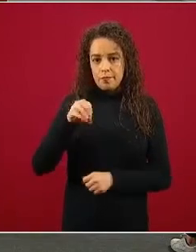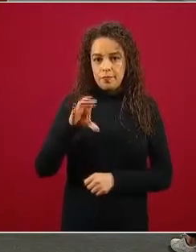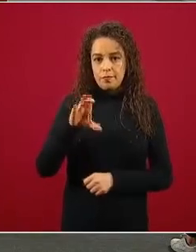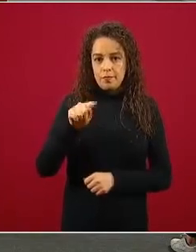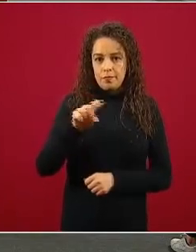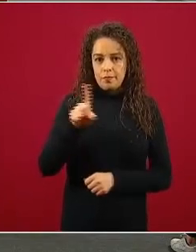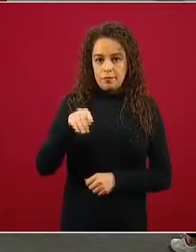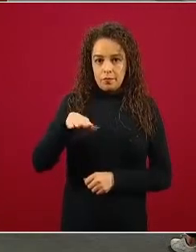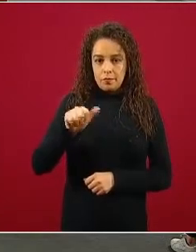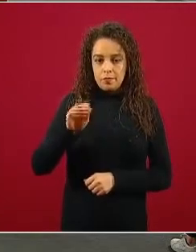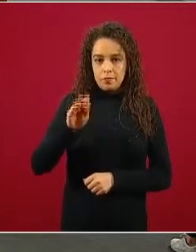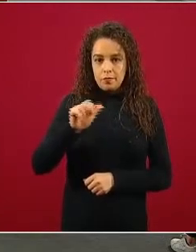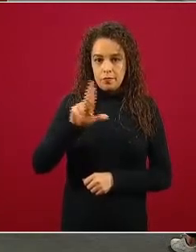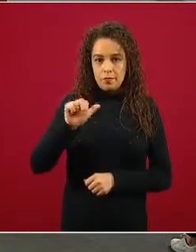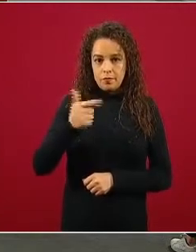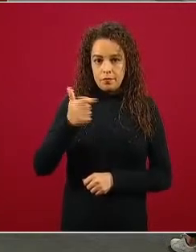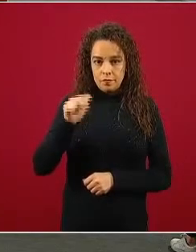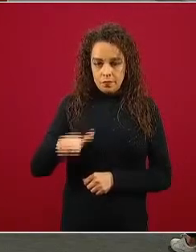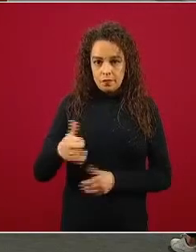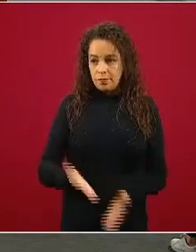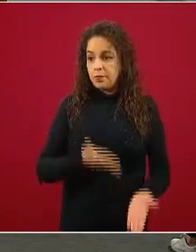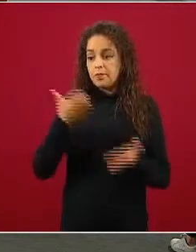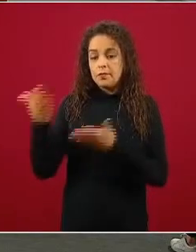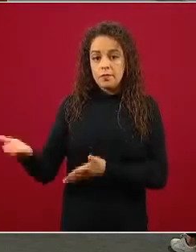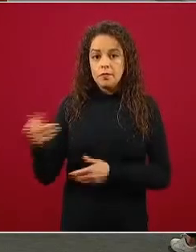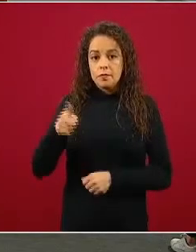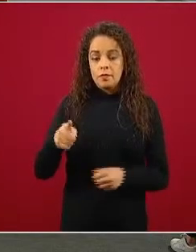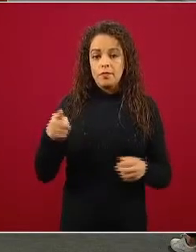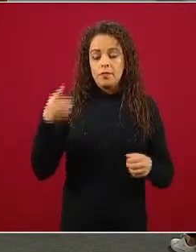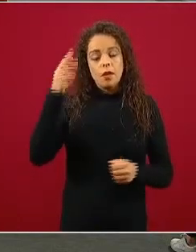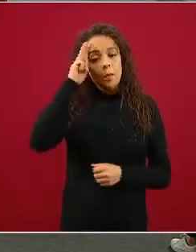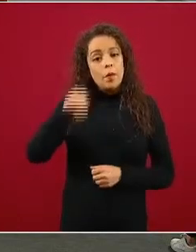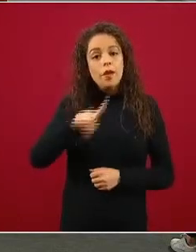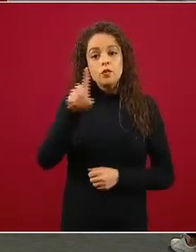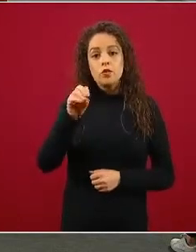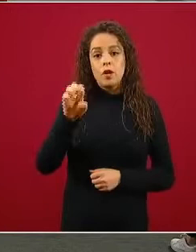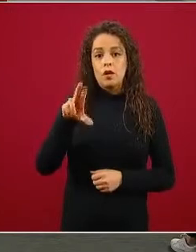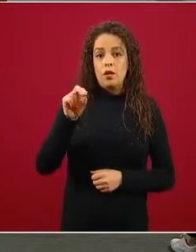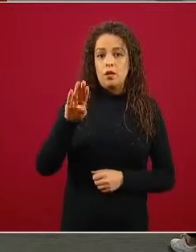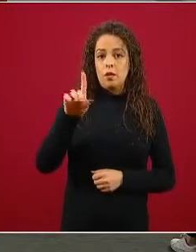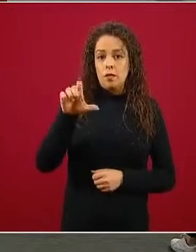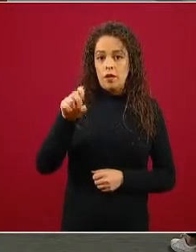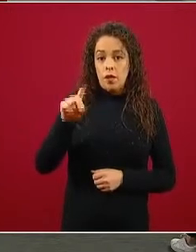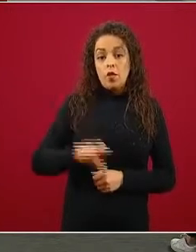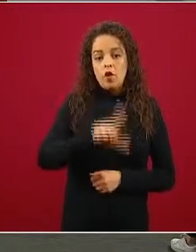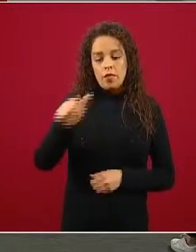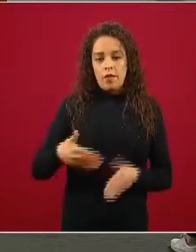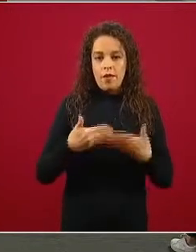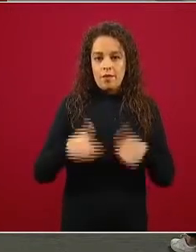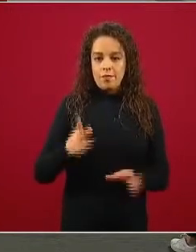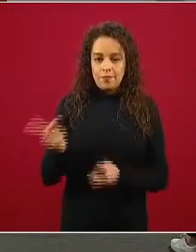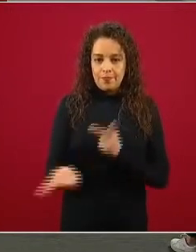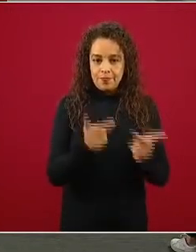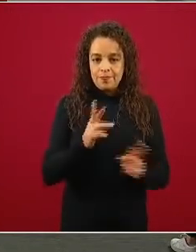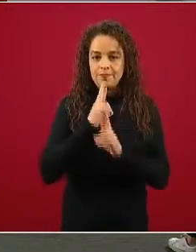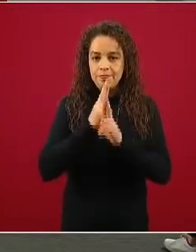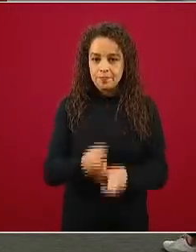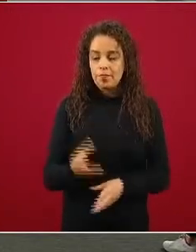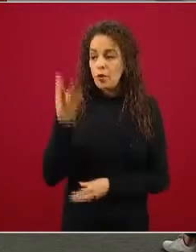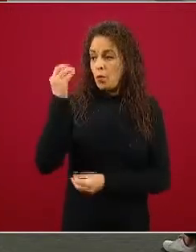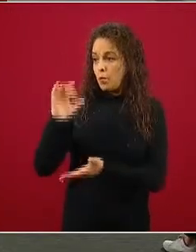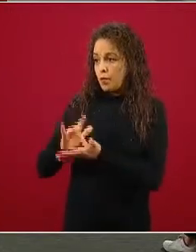Damos la palabra al maestro Zoe Robledo y después abriremos a preguntas y respuestas. Muchas gracias,